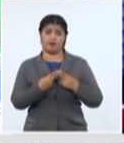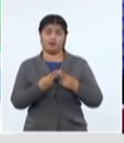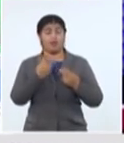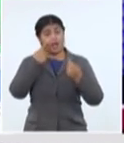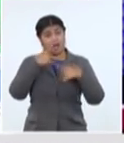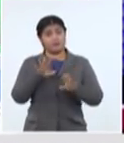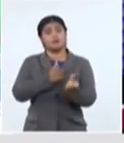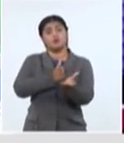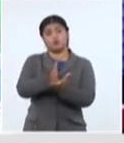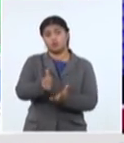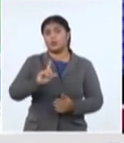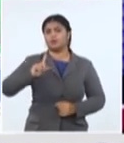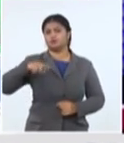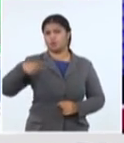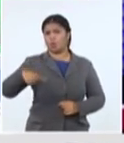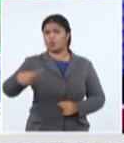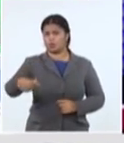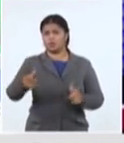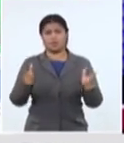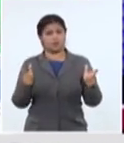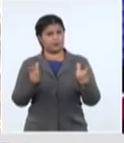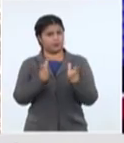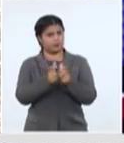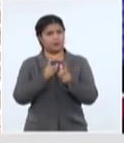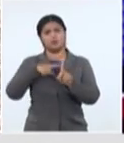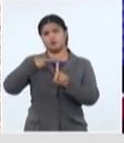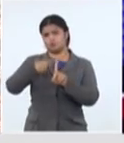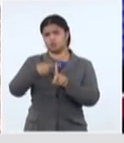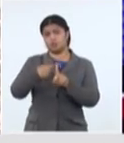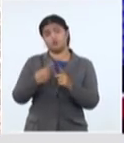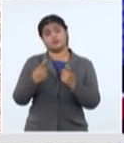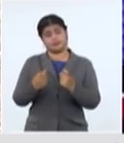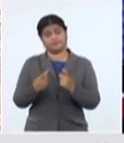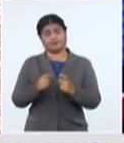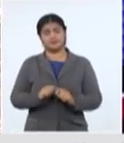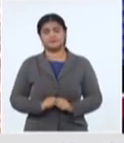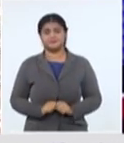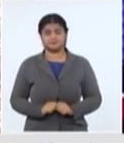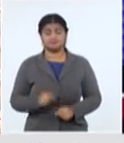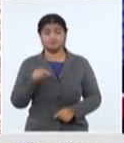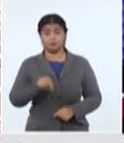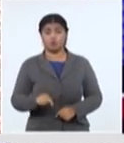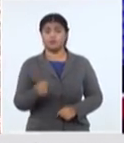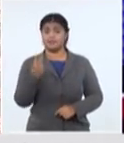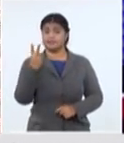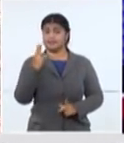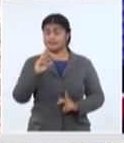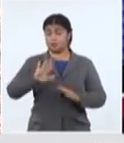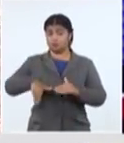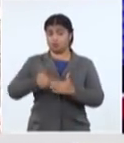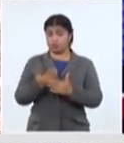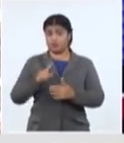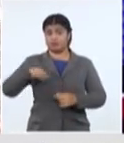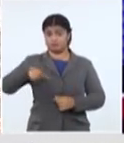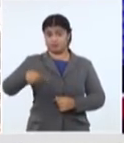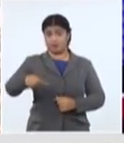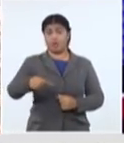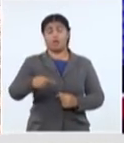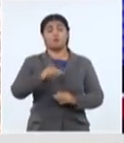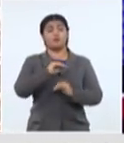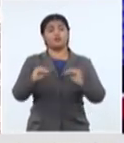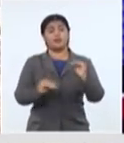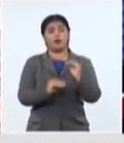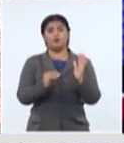consolidar la reducción en la transmisión. Hoy por segundo día consecutivo por debajo de los 1.000 casos confirmados. Así es. Son buenas noticias,